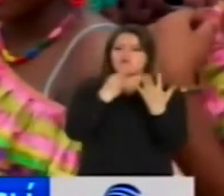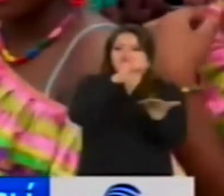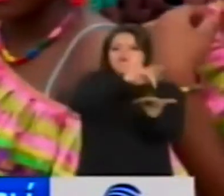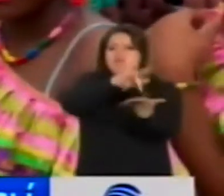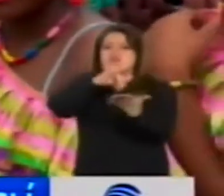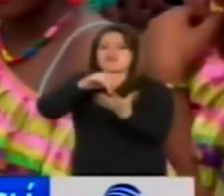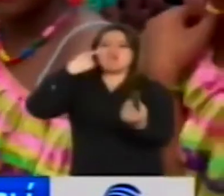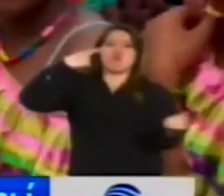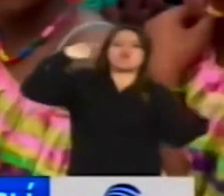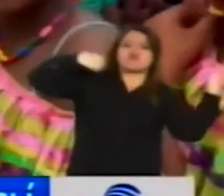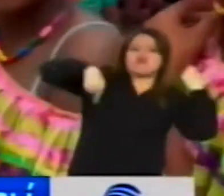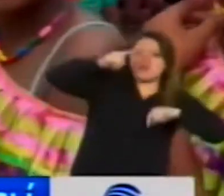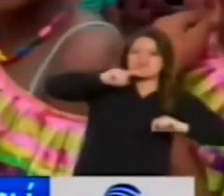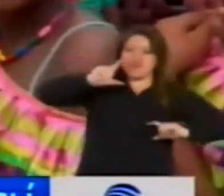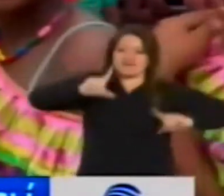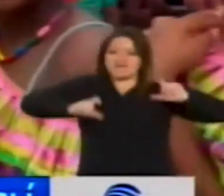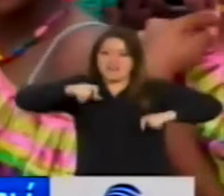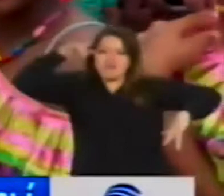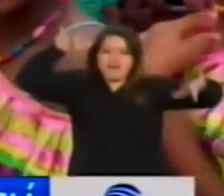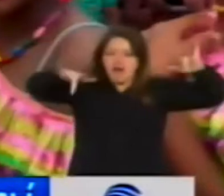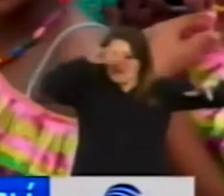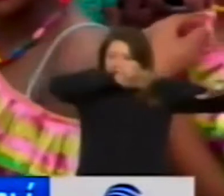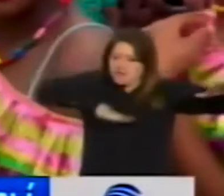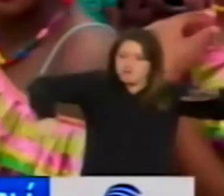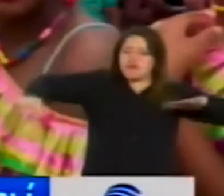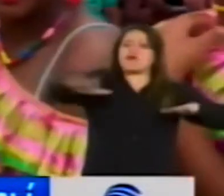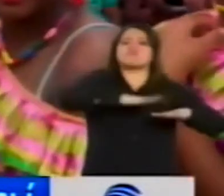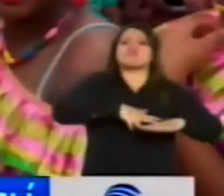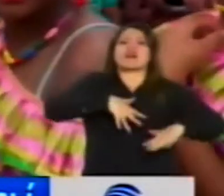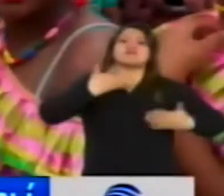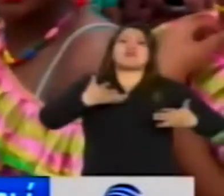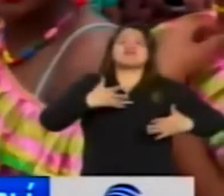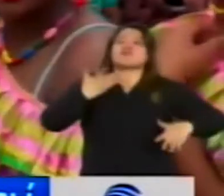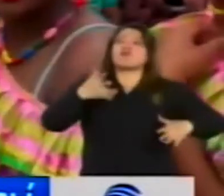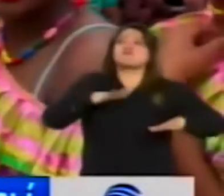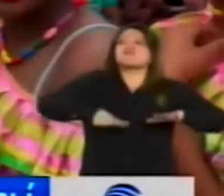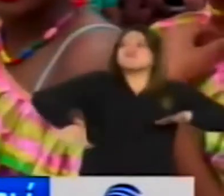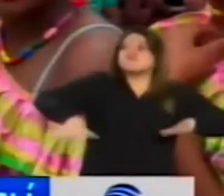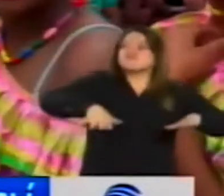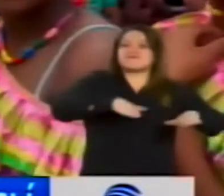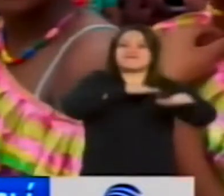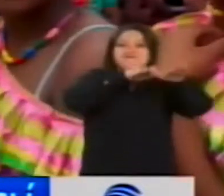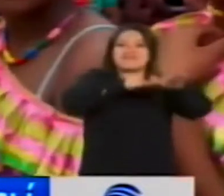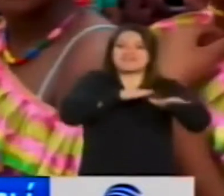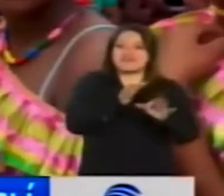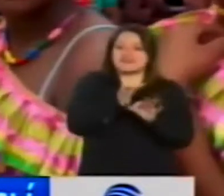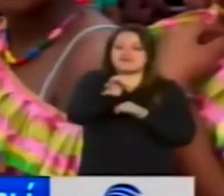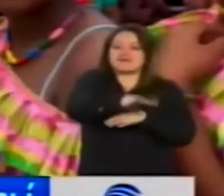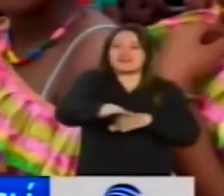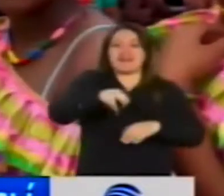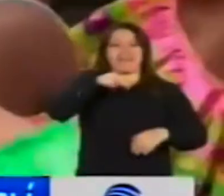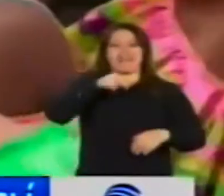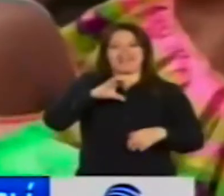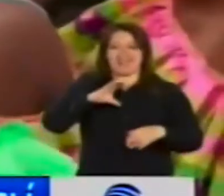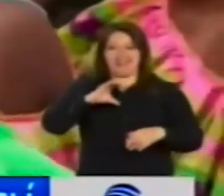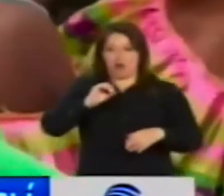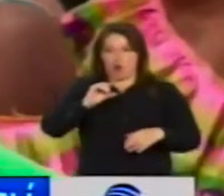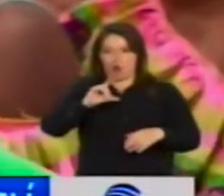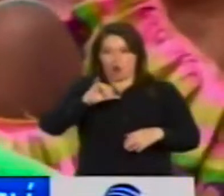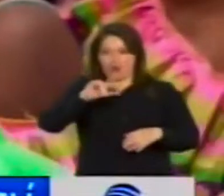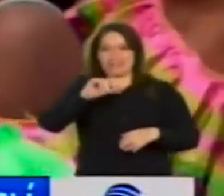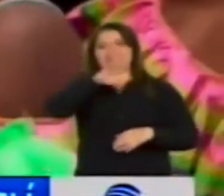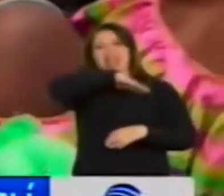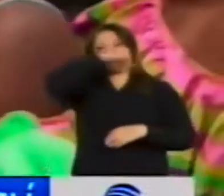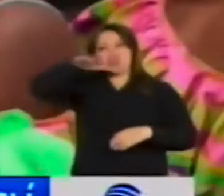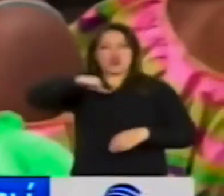turistas al municipio y que es una expresión folclórica y representativa de nuestro municipio Necoclí, Antioquia. Porque es